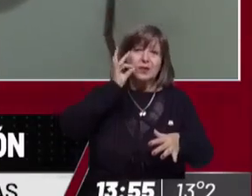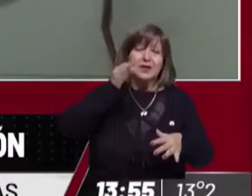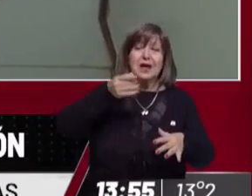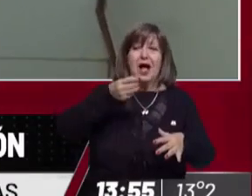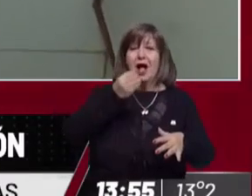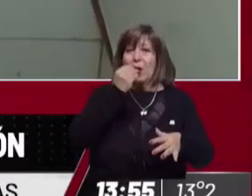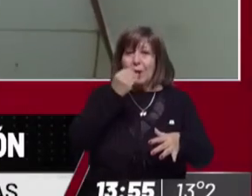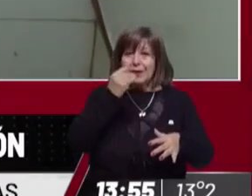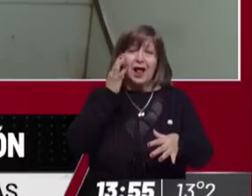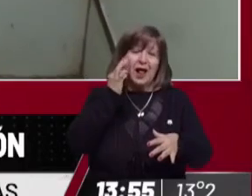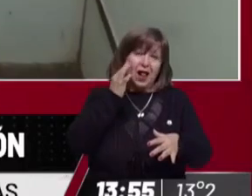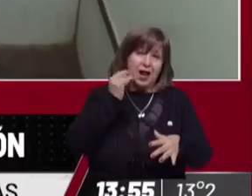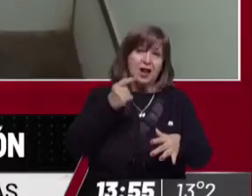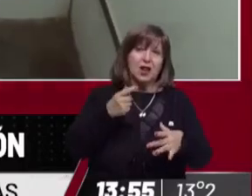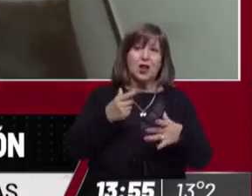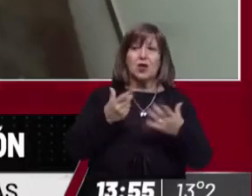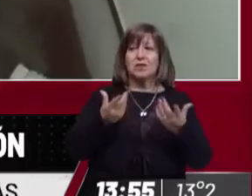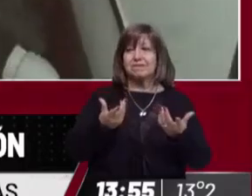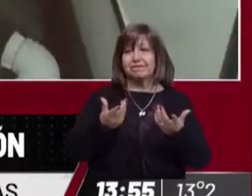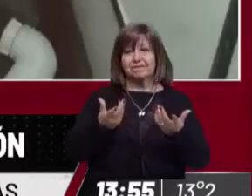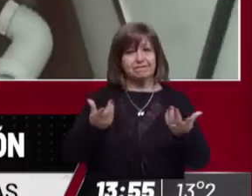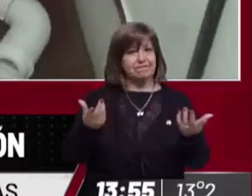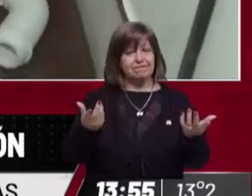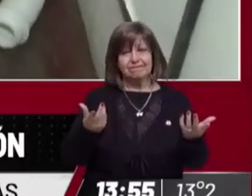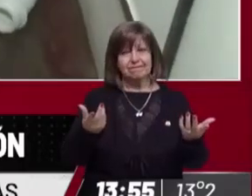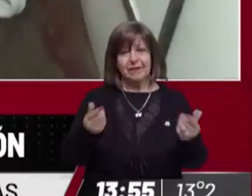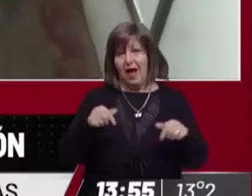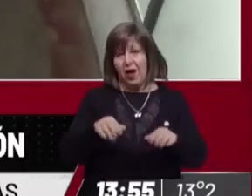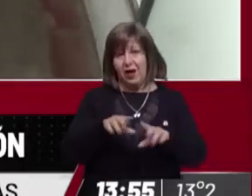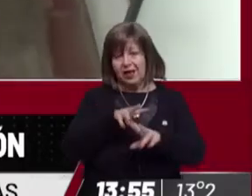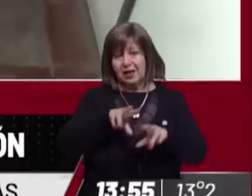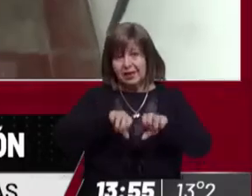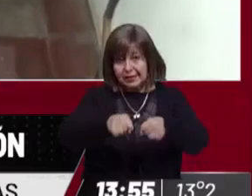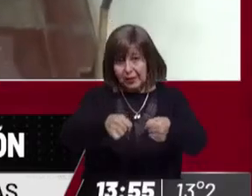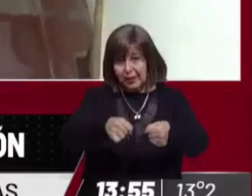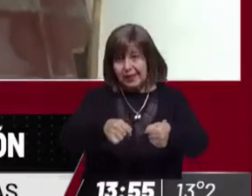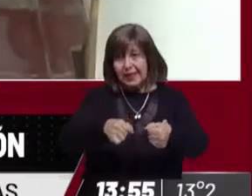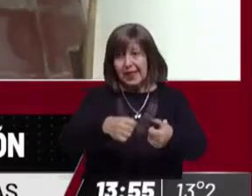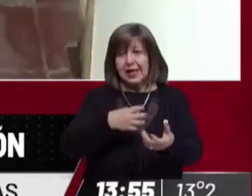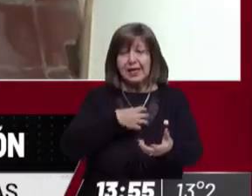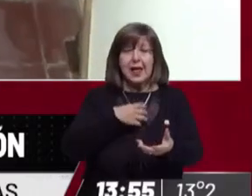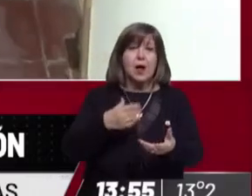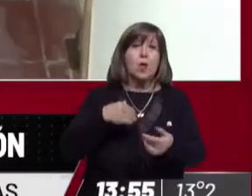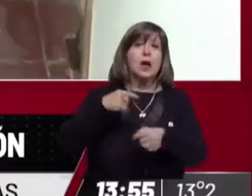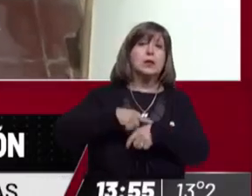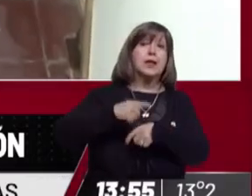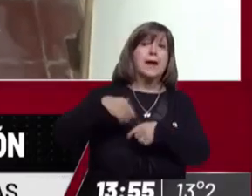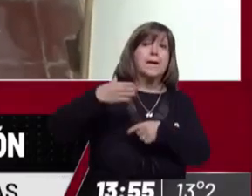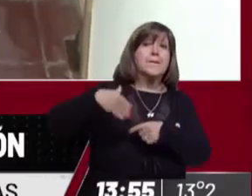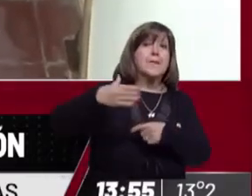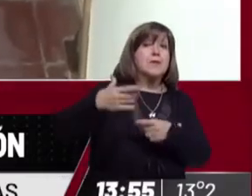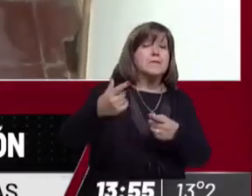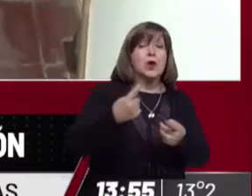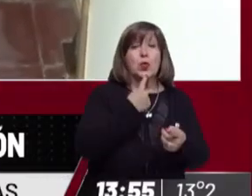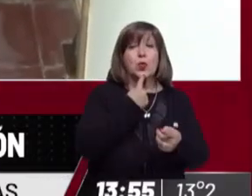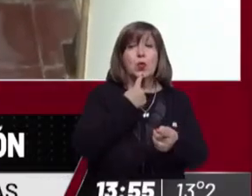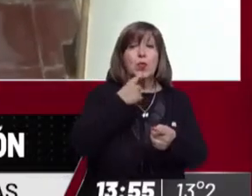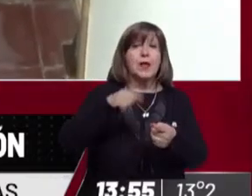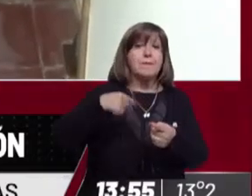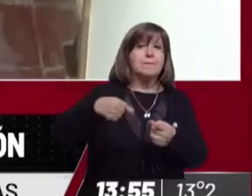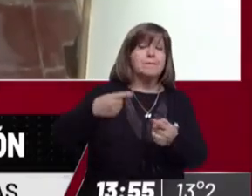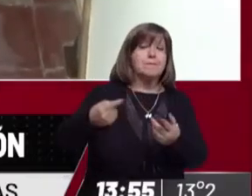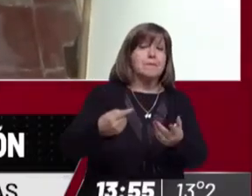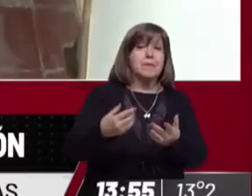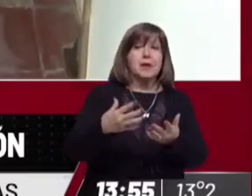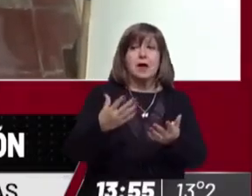esta merienda, que sea en el primer recreo, y bueno, encontrarse con esta situación que no sabemos cuánto tiempo se va a demorar, porque posiblemente